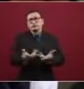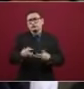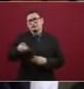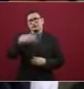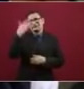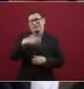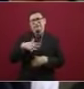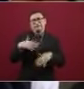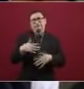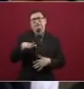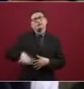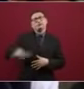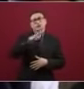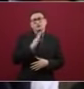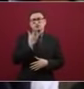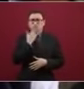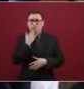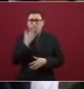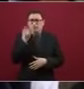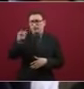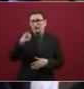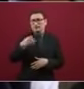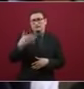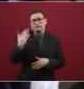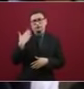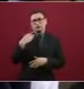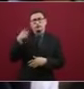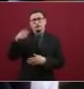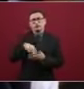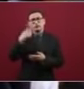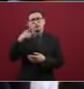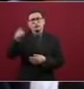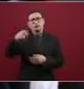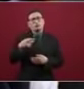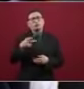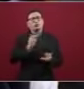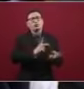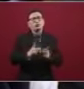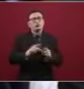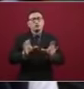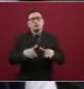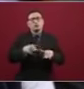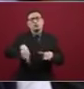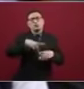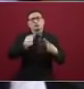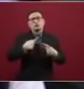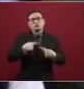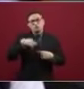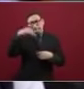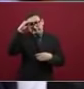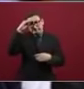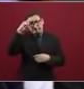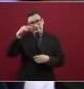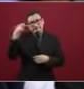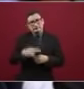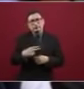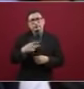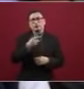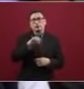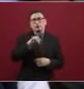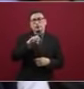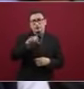Sonora recientemente y ahí les platicó a un grupo de personas que estaban pensando de manera urgente en Guaymas,